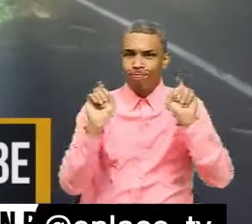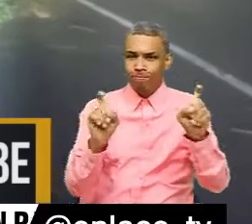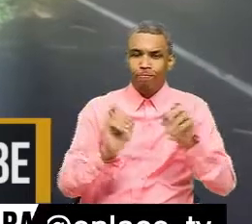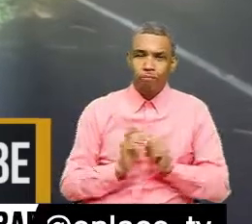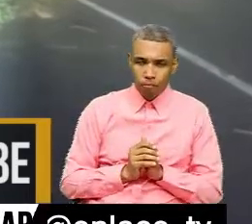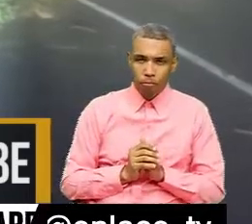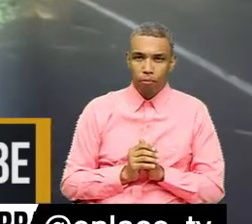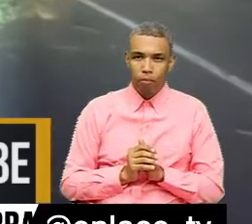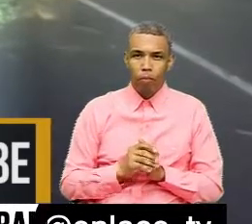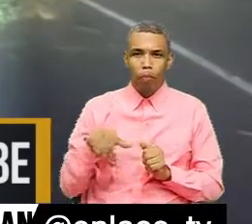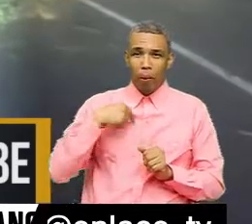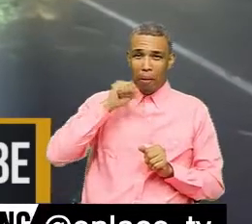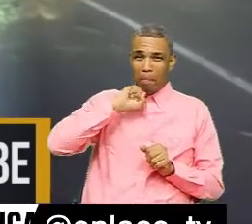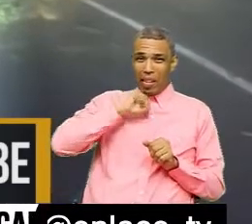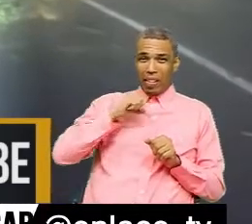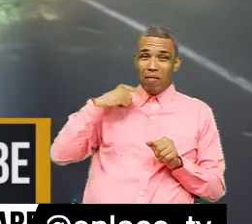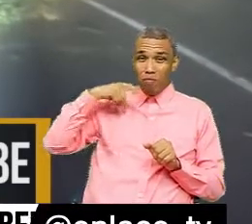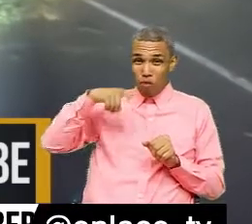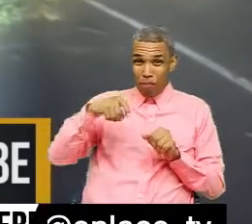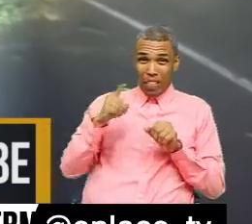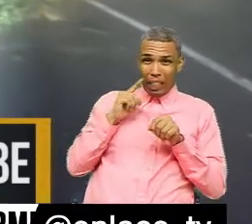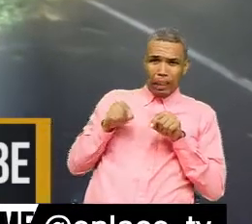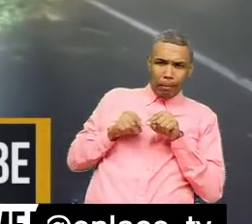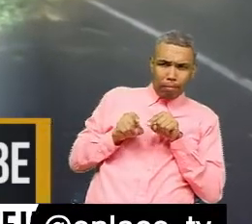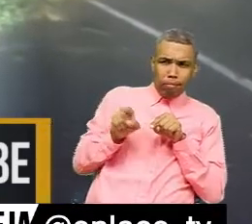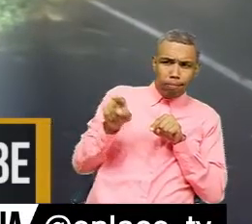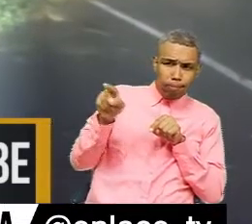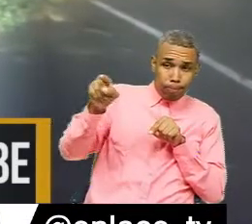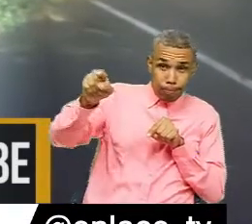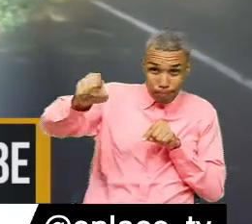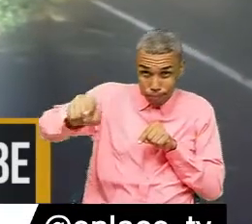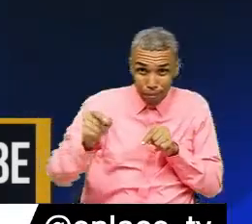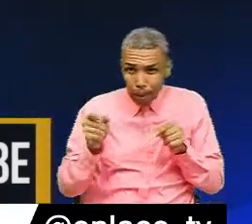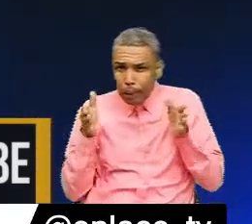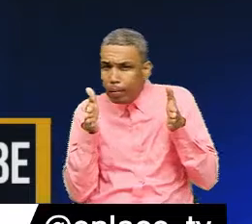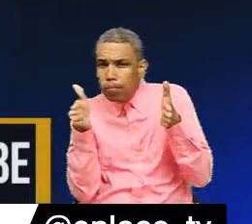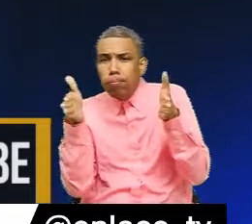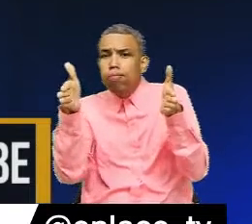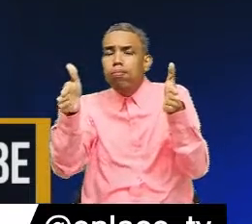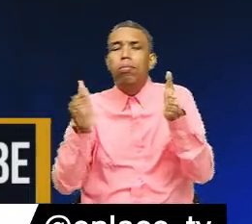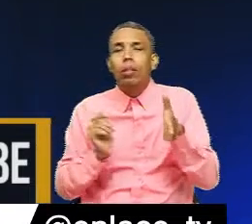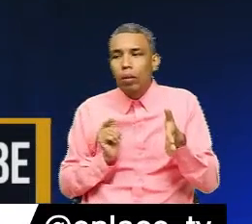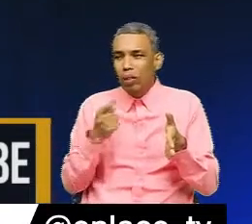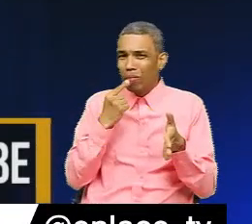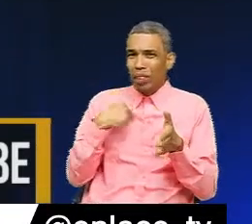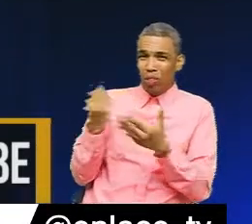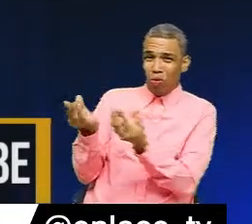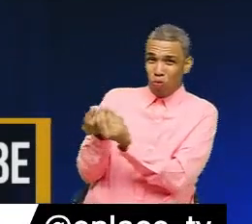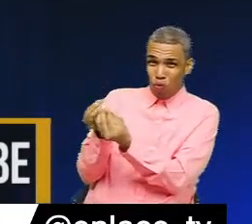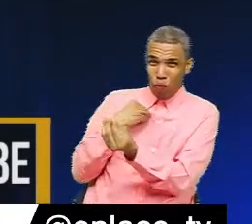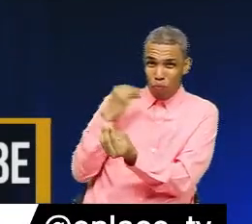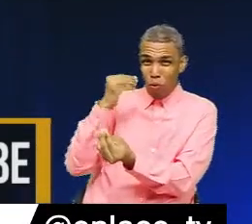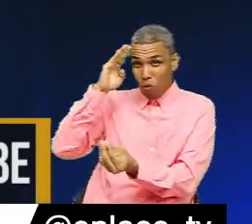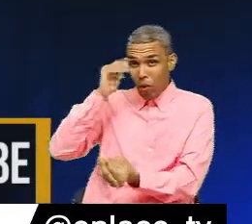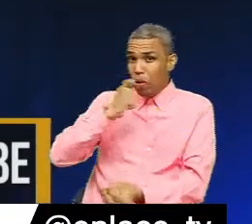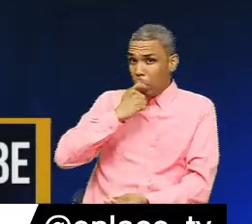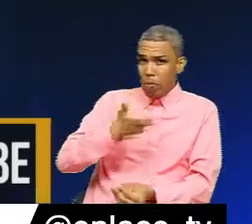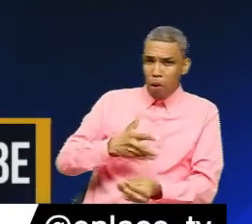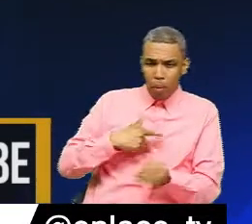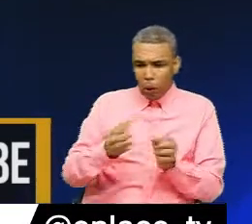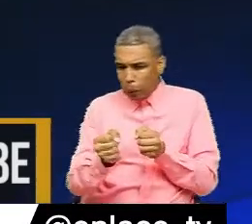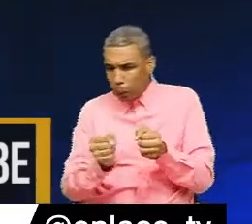calzada entre Bucaramanga, Barranca Bermeja y Yondó, de la concesionaria Ruta del Cacao, informó que se estima que los trabajos de remoción duren por lo